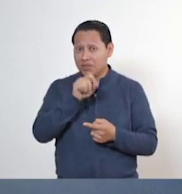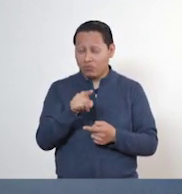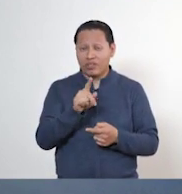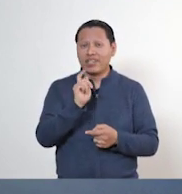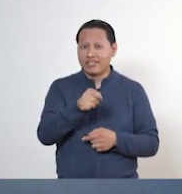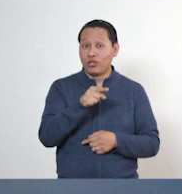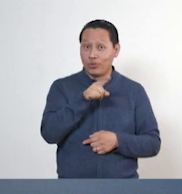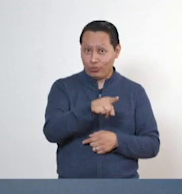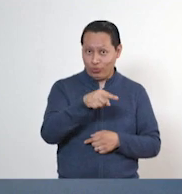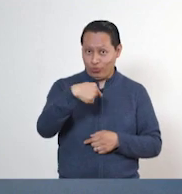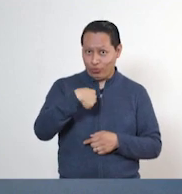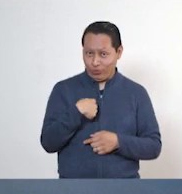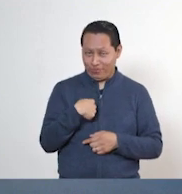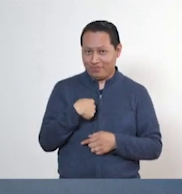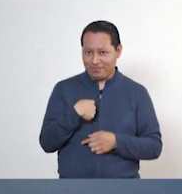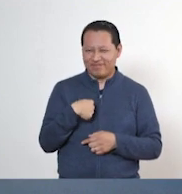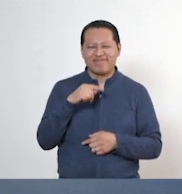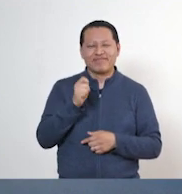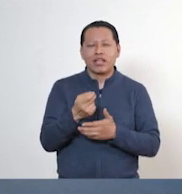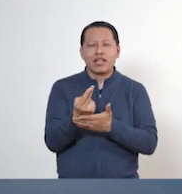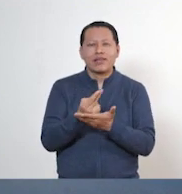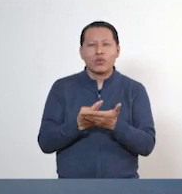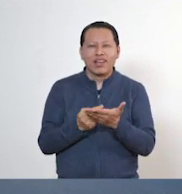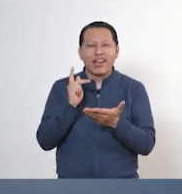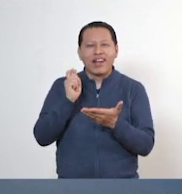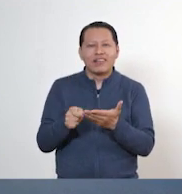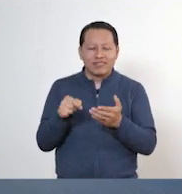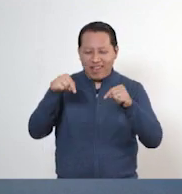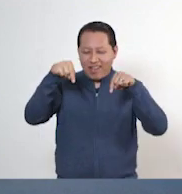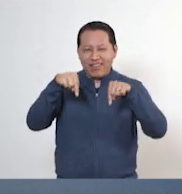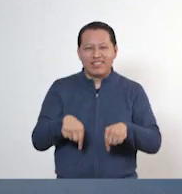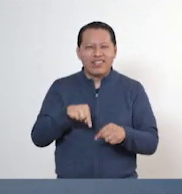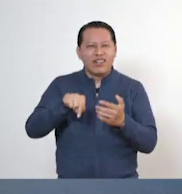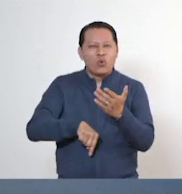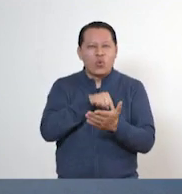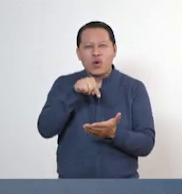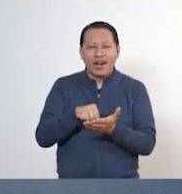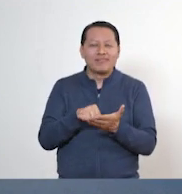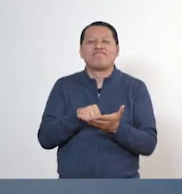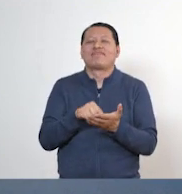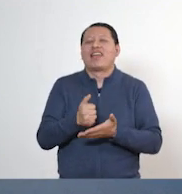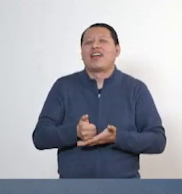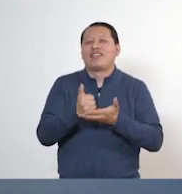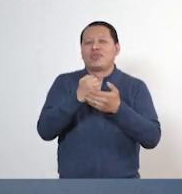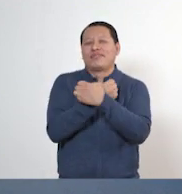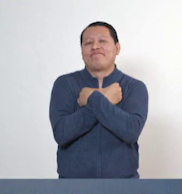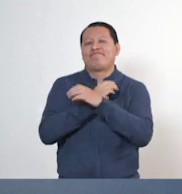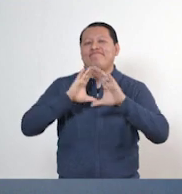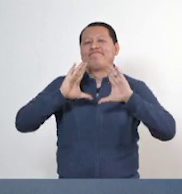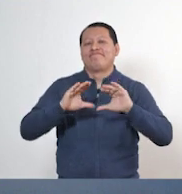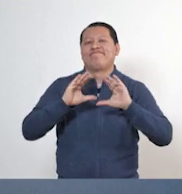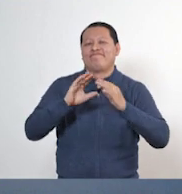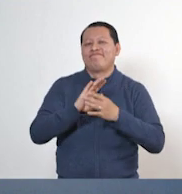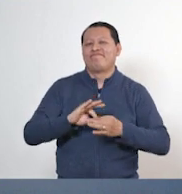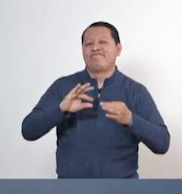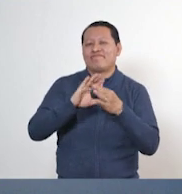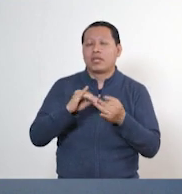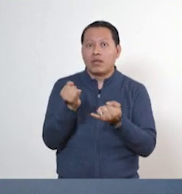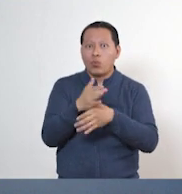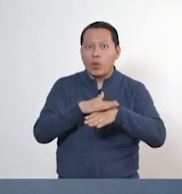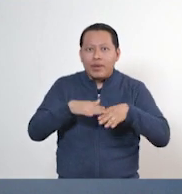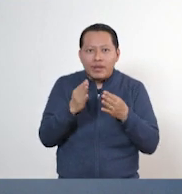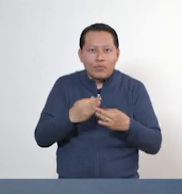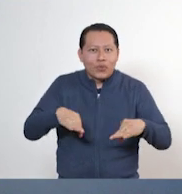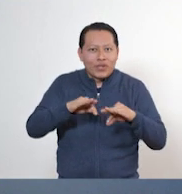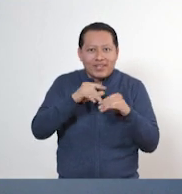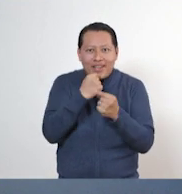estoy yo. Y lo dibujé porque estamos aquí formando parte de la educación y compartimos información muy importante